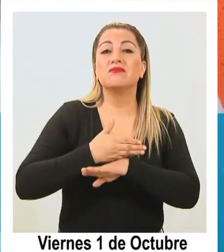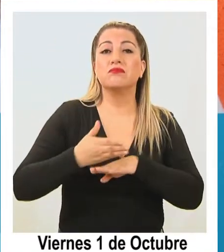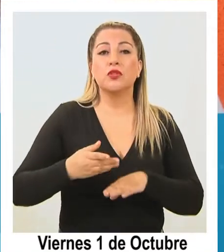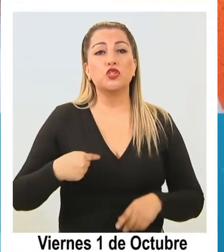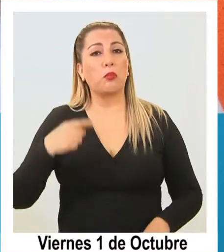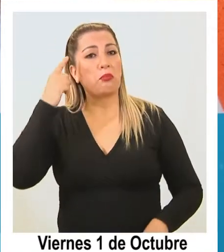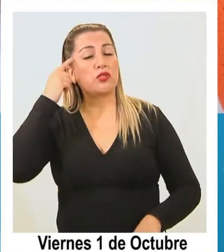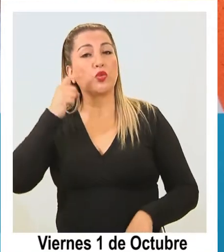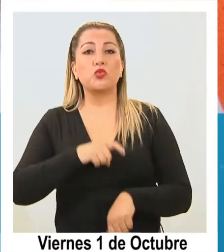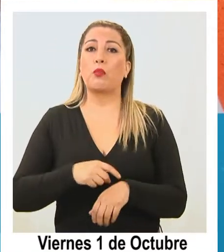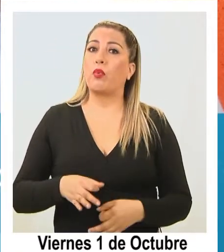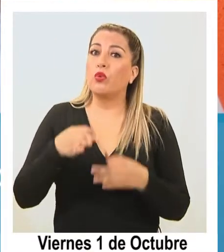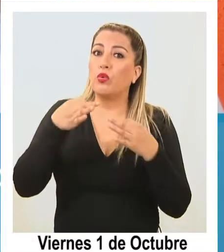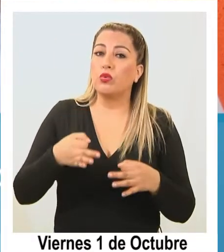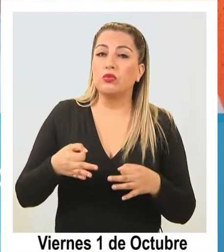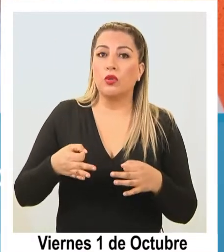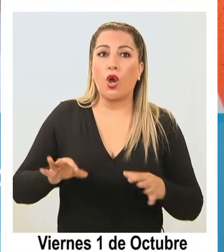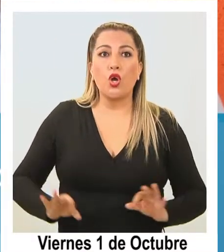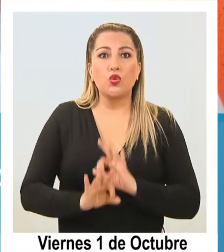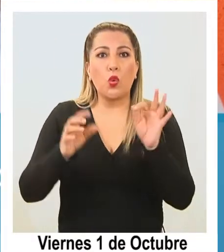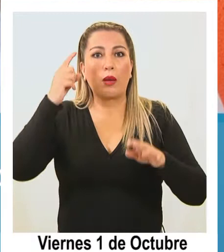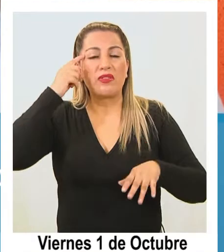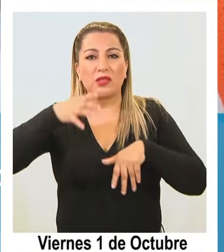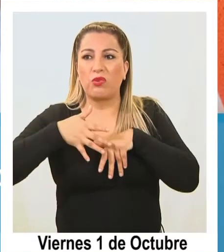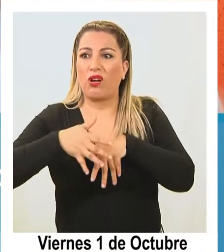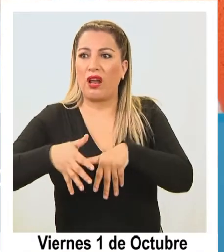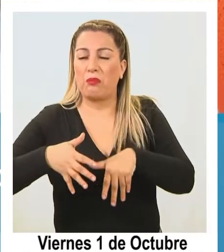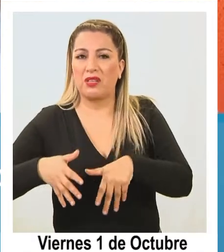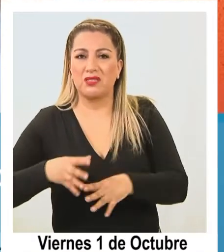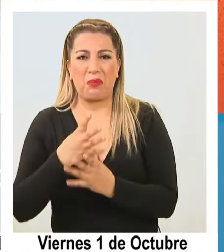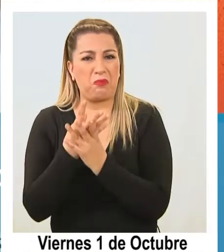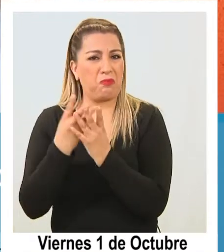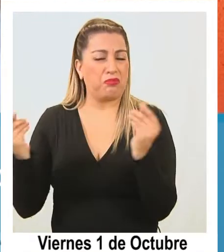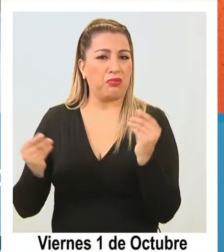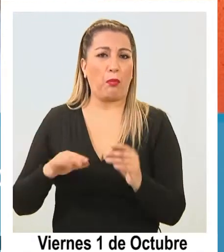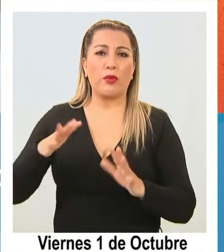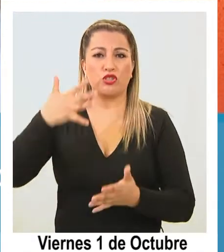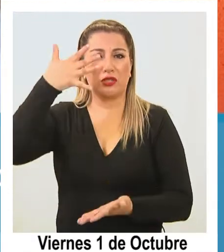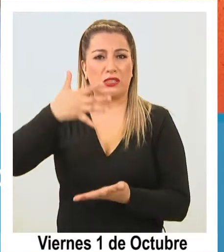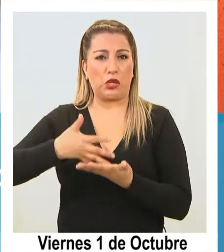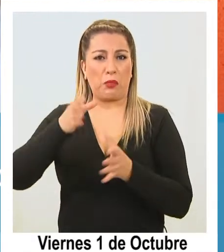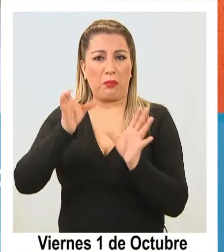adecuado. Nunca pensamos que esta marcha iba a tener la magnitud de la que tuvo, 5.000 personas,